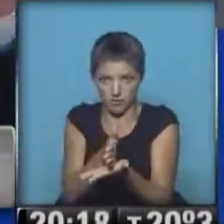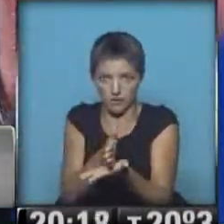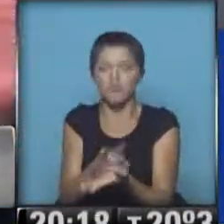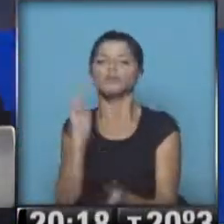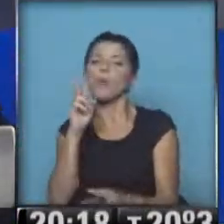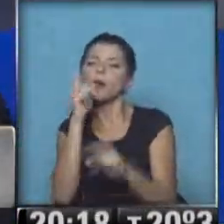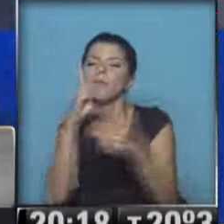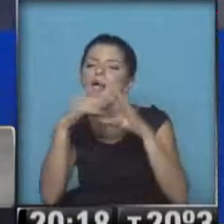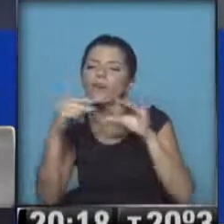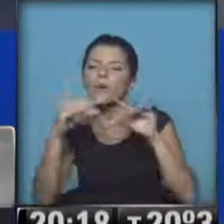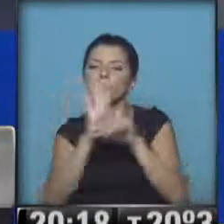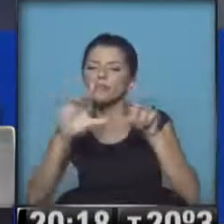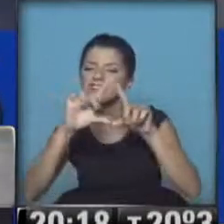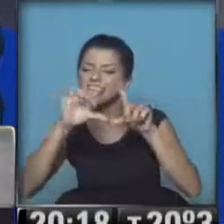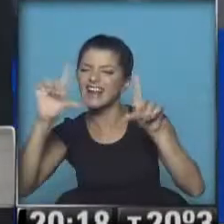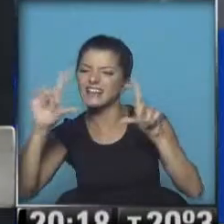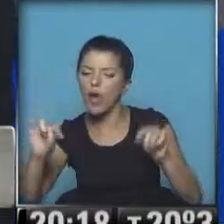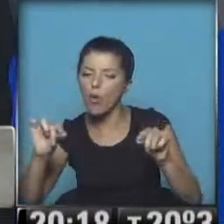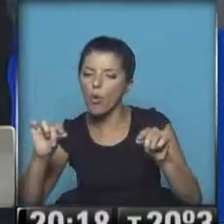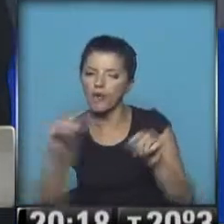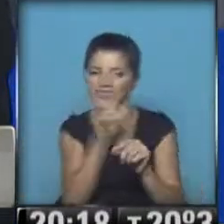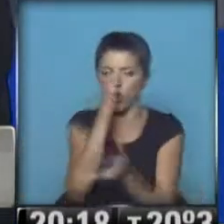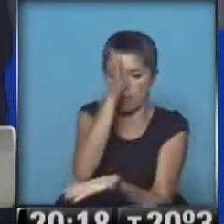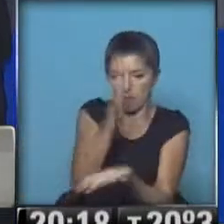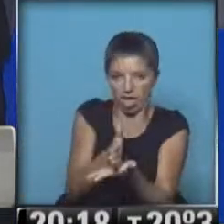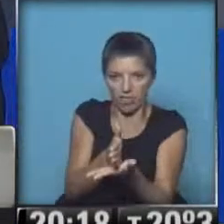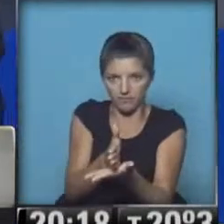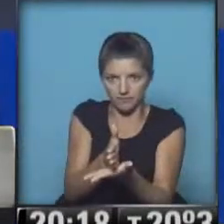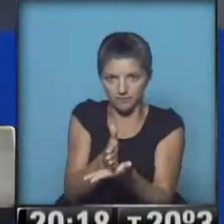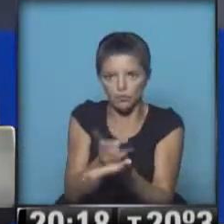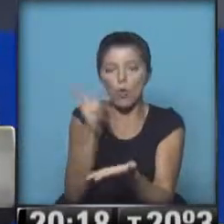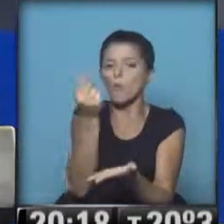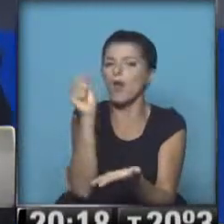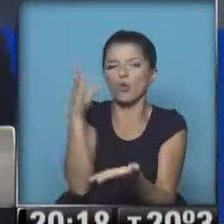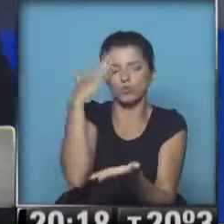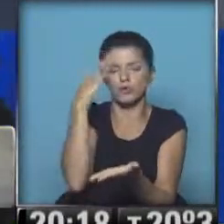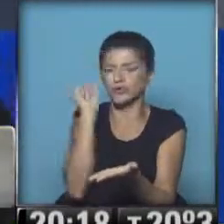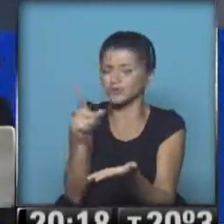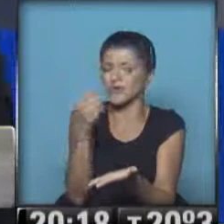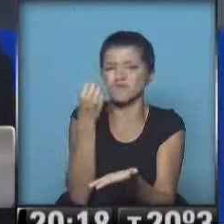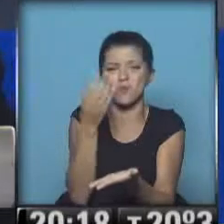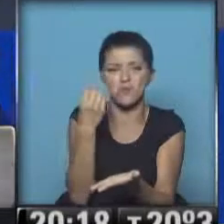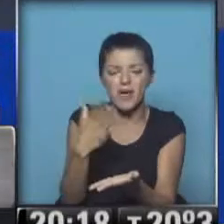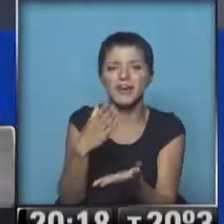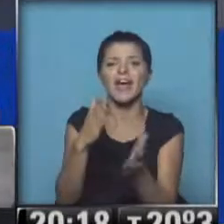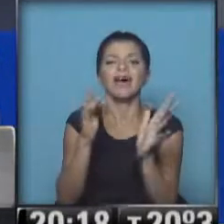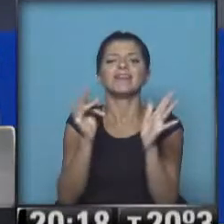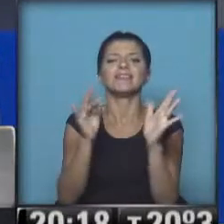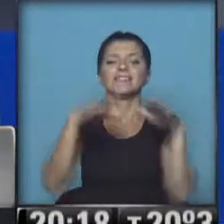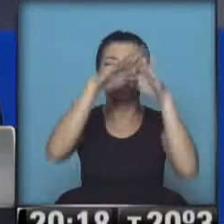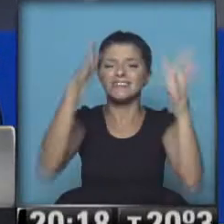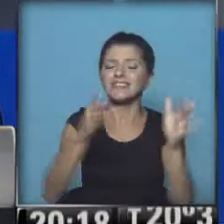rectángulo enclavado entre china e india- con un valor cultural impresionante con templos con monumentos muy